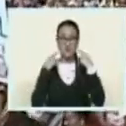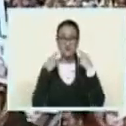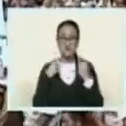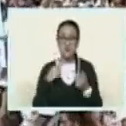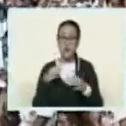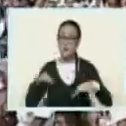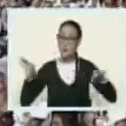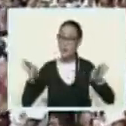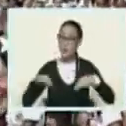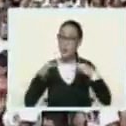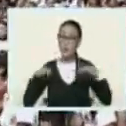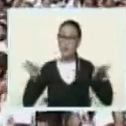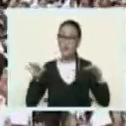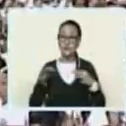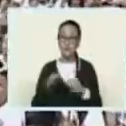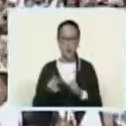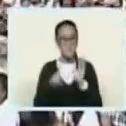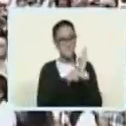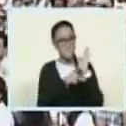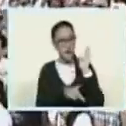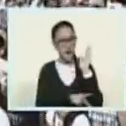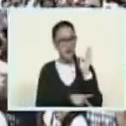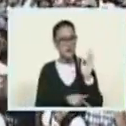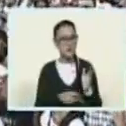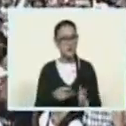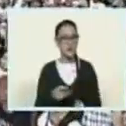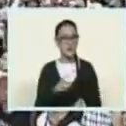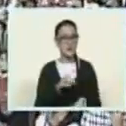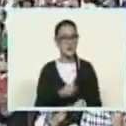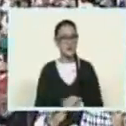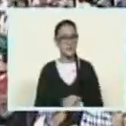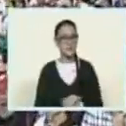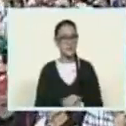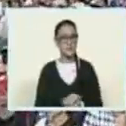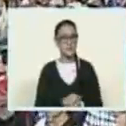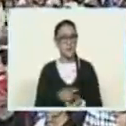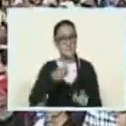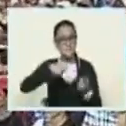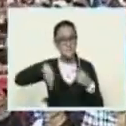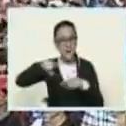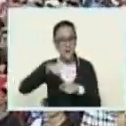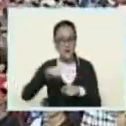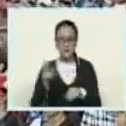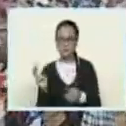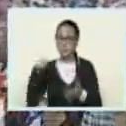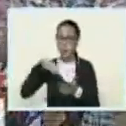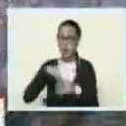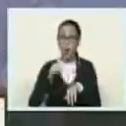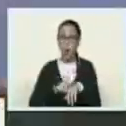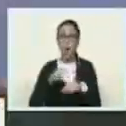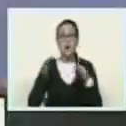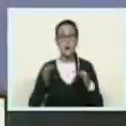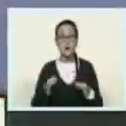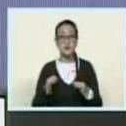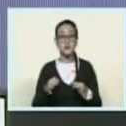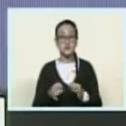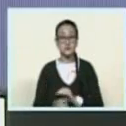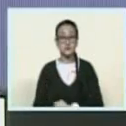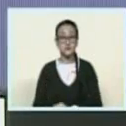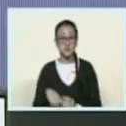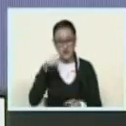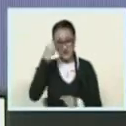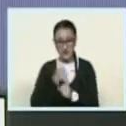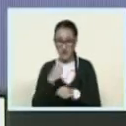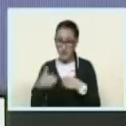de música, de parque, de plaza, donde nos paremos a una hora digna para la faena